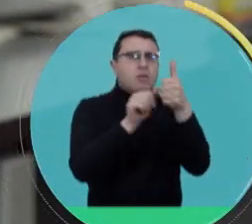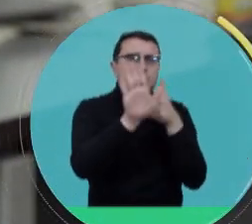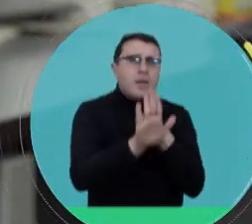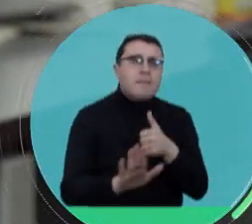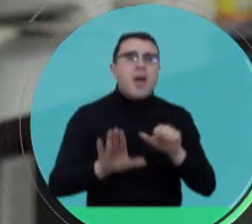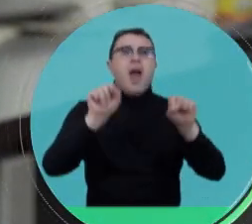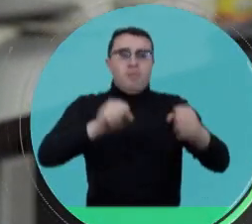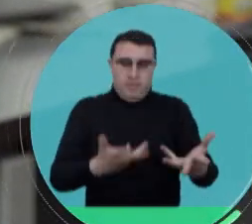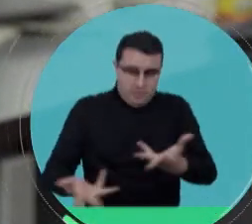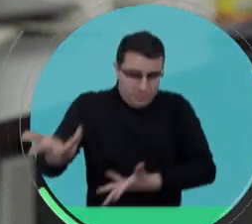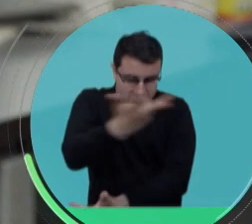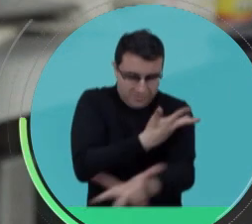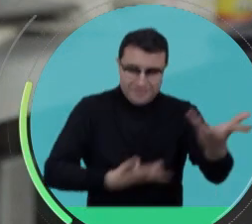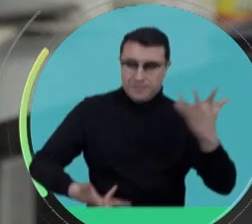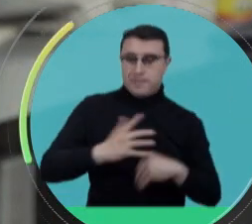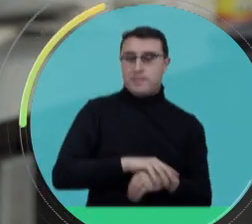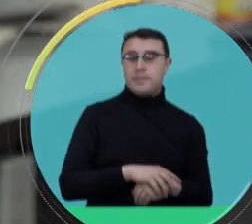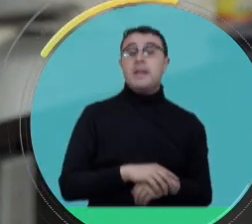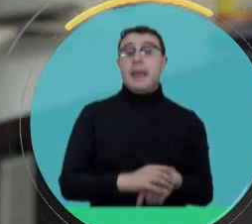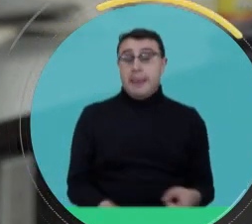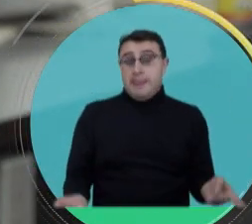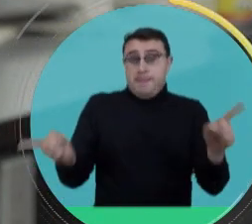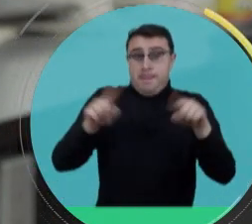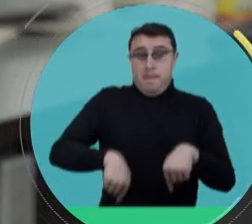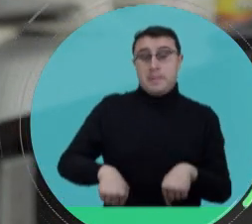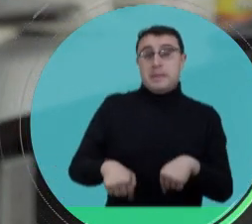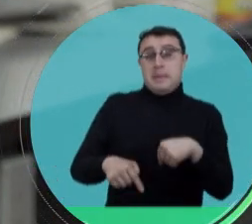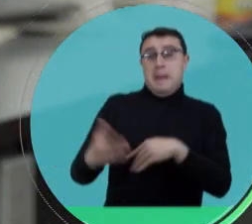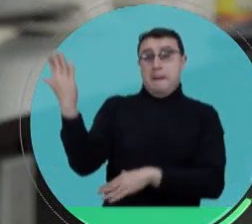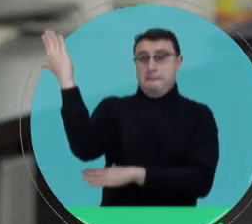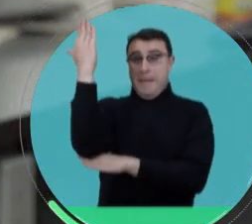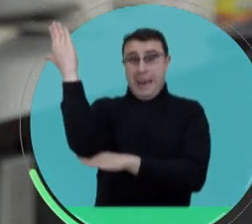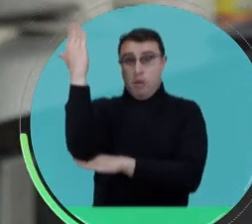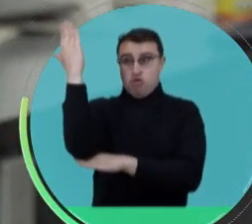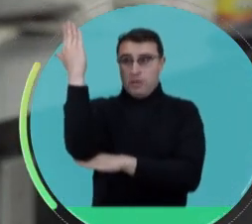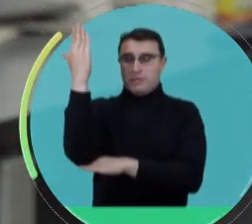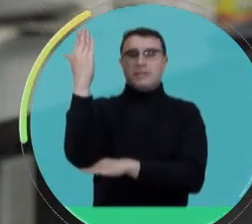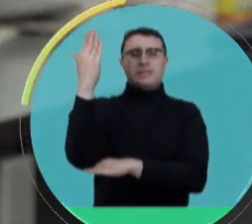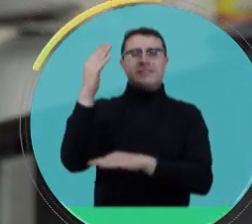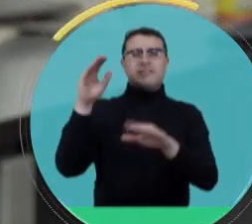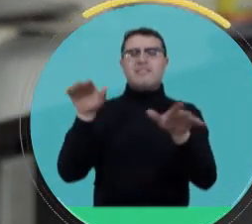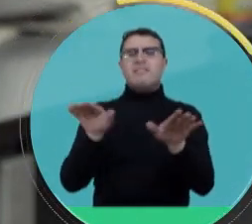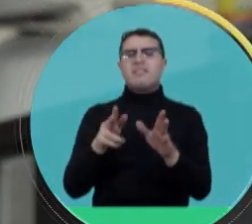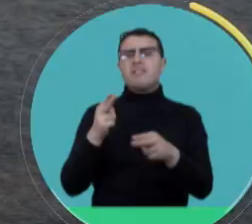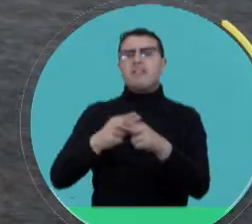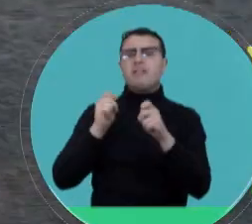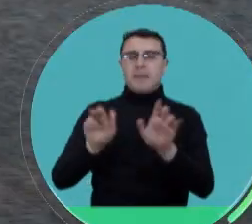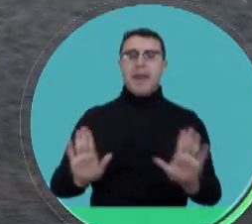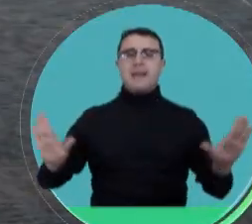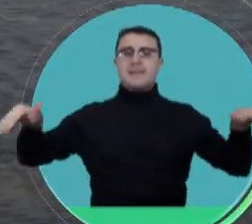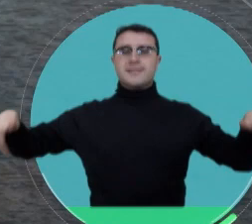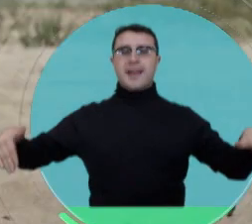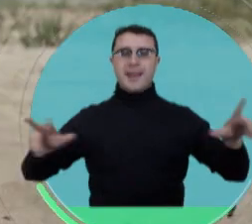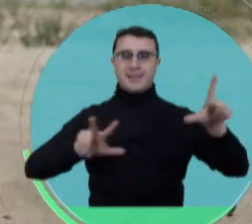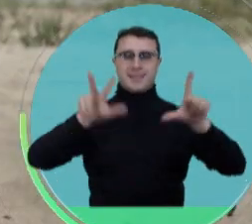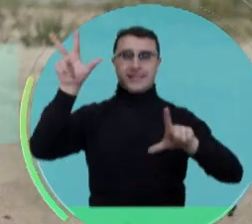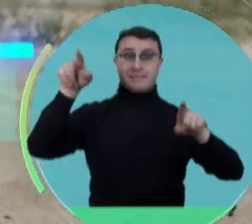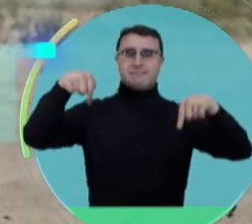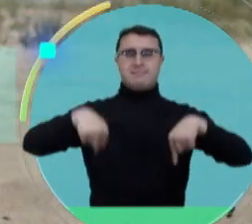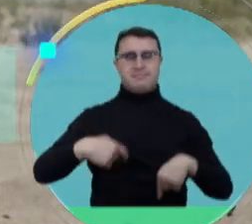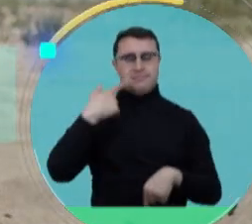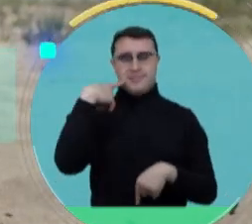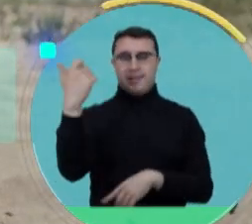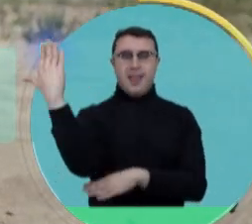departamentos e Además de eso pues tenemos nuestra franja habitual de películas que sal la 13 que viene este